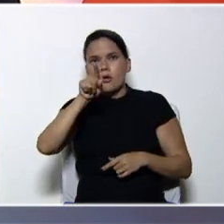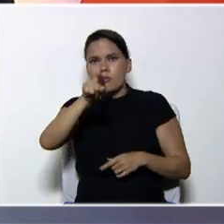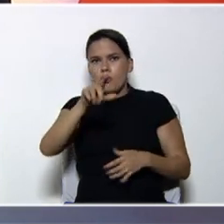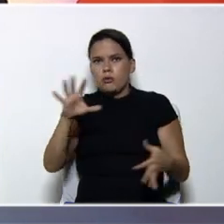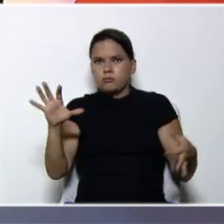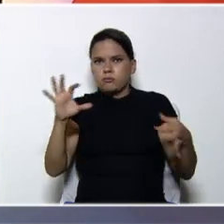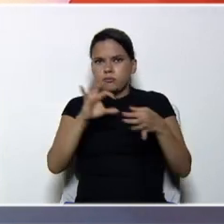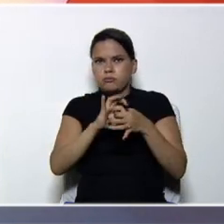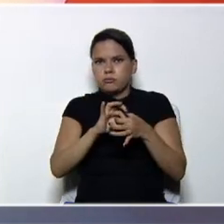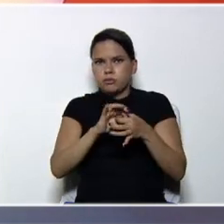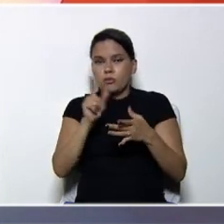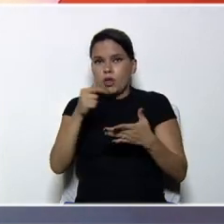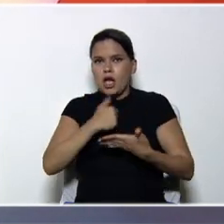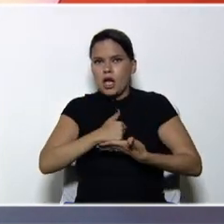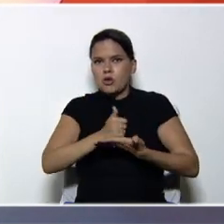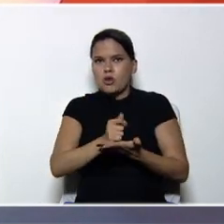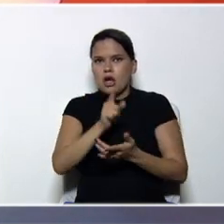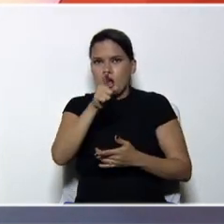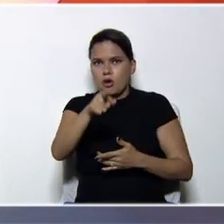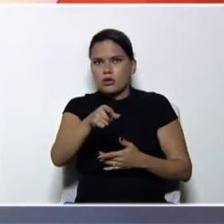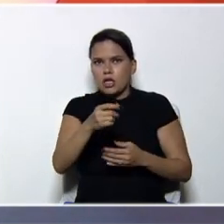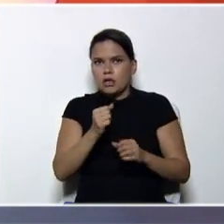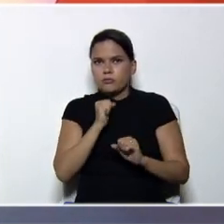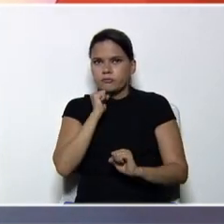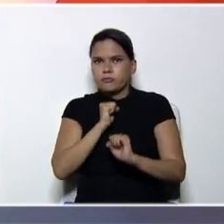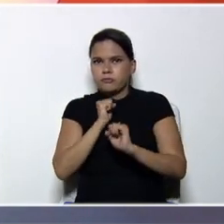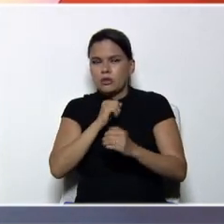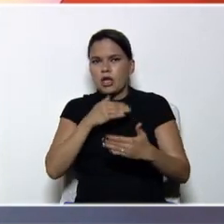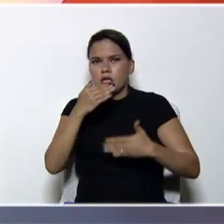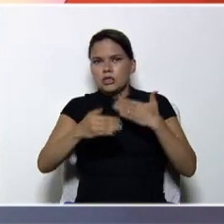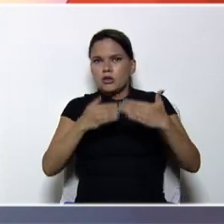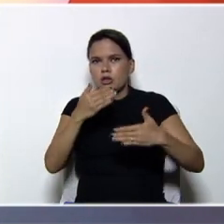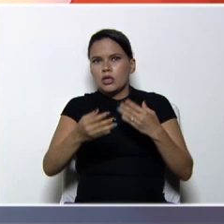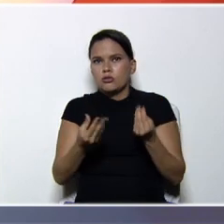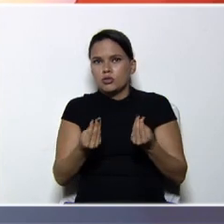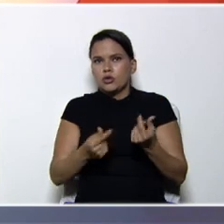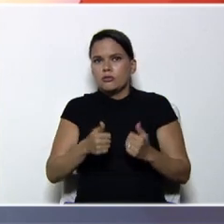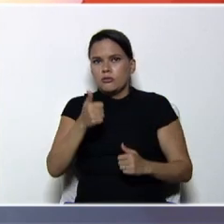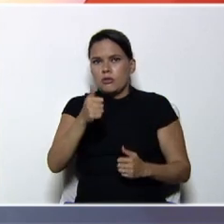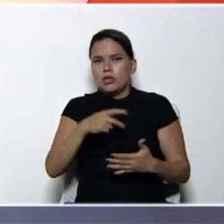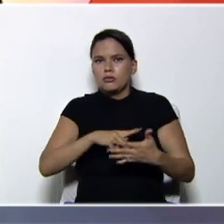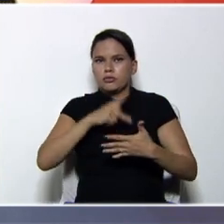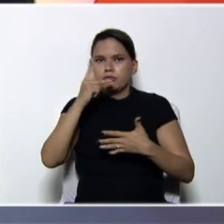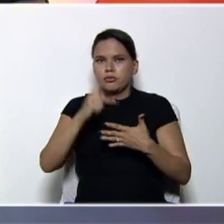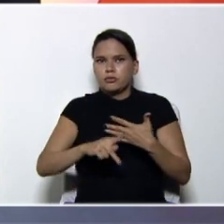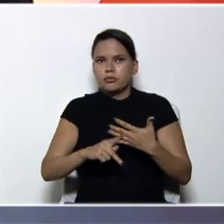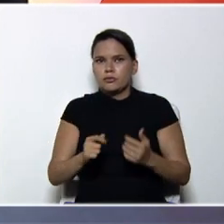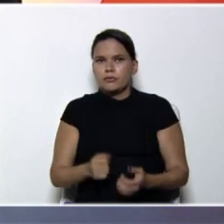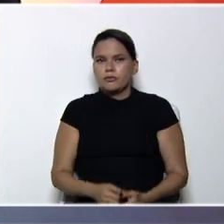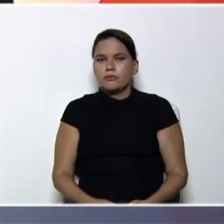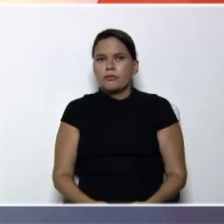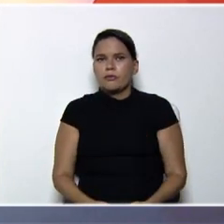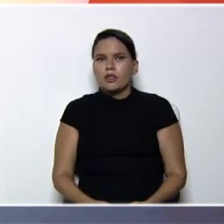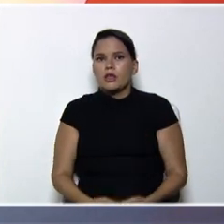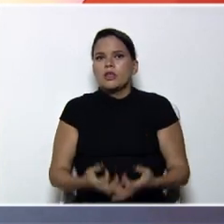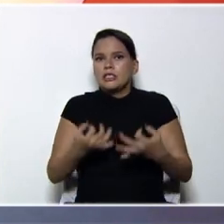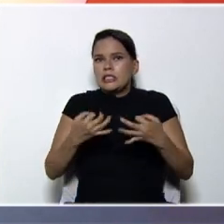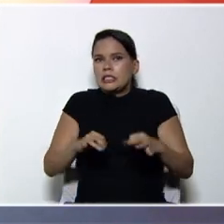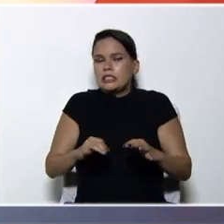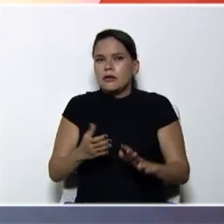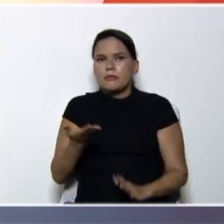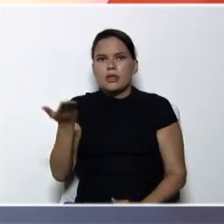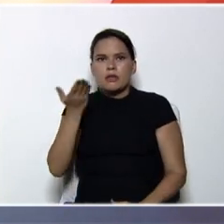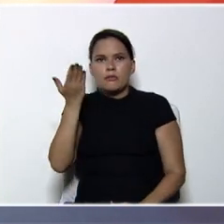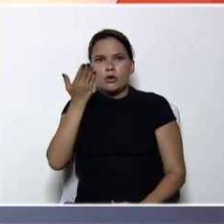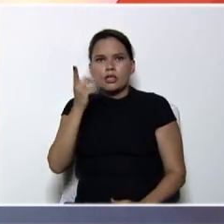pueda ayudarles a ustedes a motorizar, a desarrollar mucho más esto. Tomando en cuenta que siempre va a ser importante,